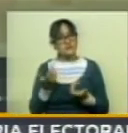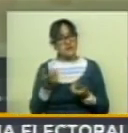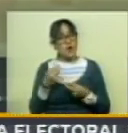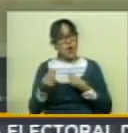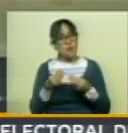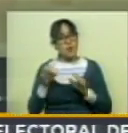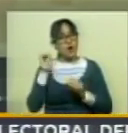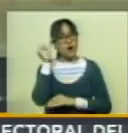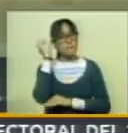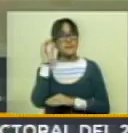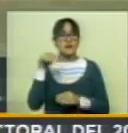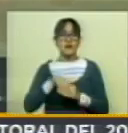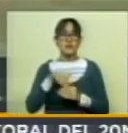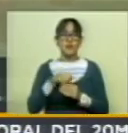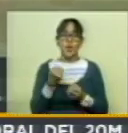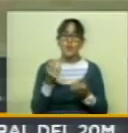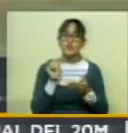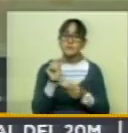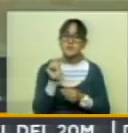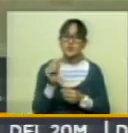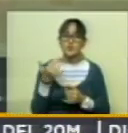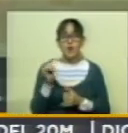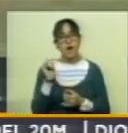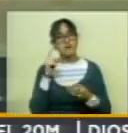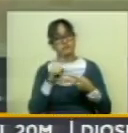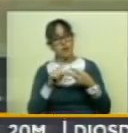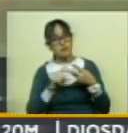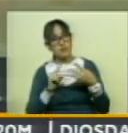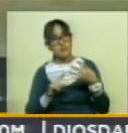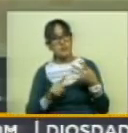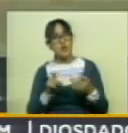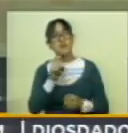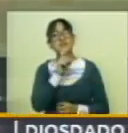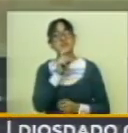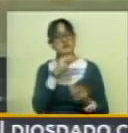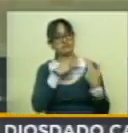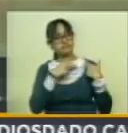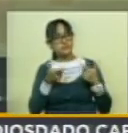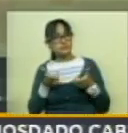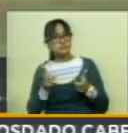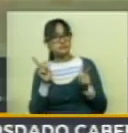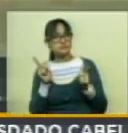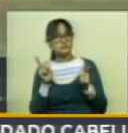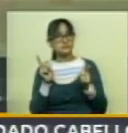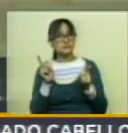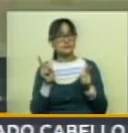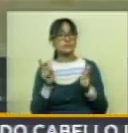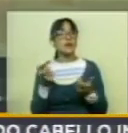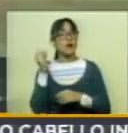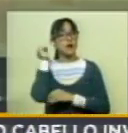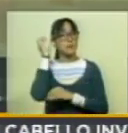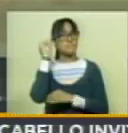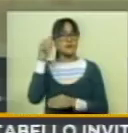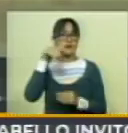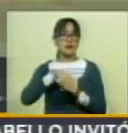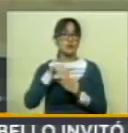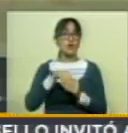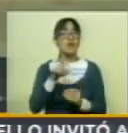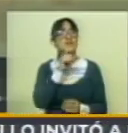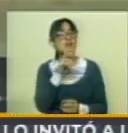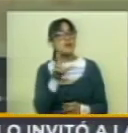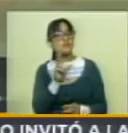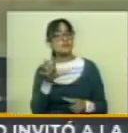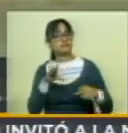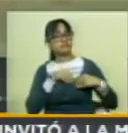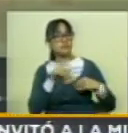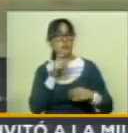campaña electoral, cuántos minutos tiene uno, cuántos minutos tiene otro, quién está autorizado para hacer campaña electoral y quién no puede